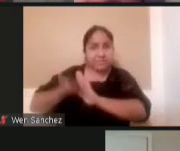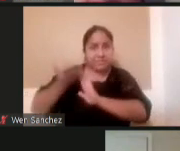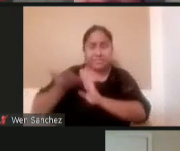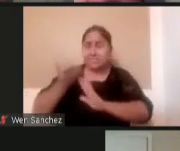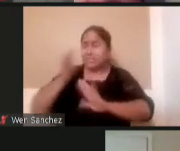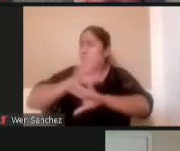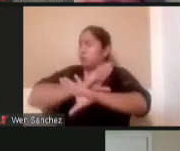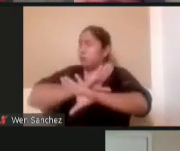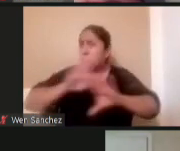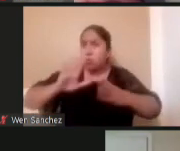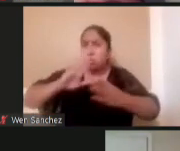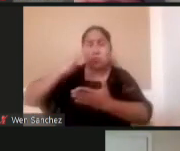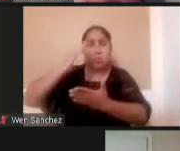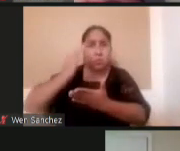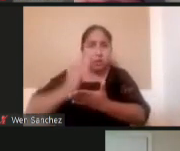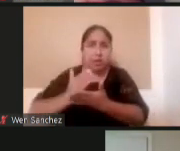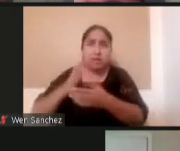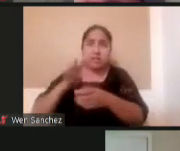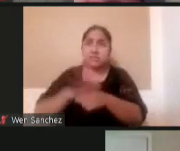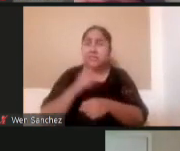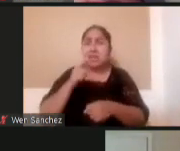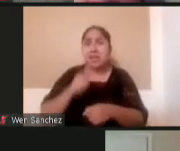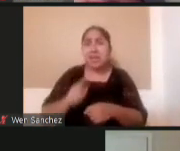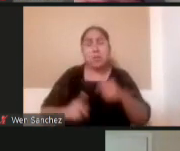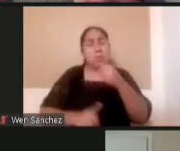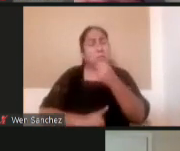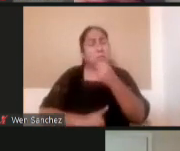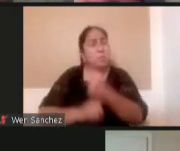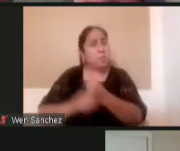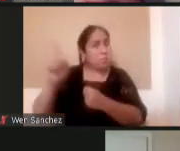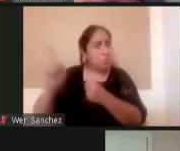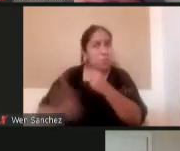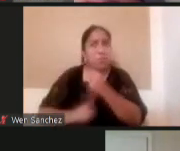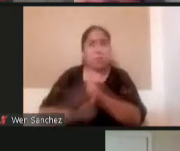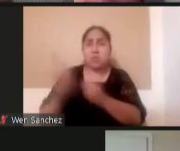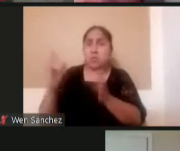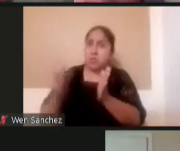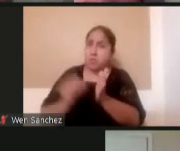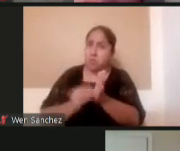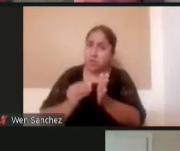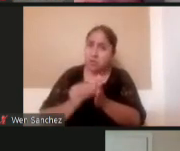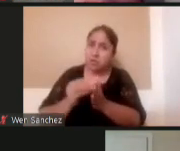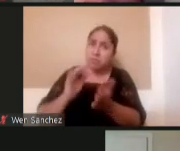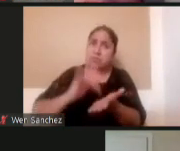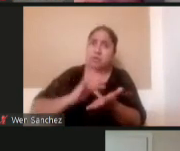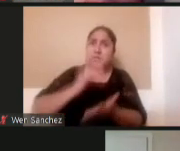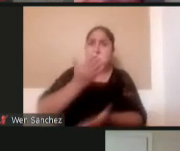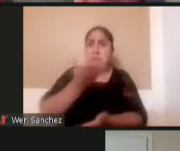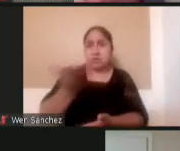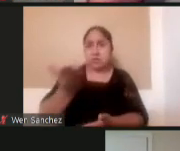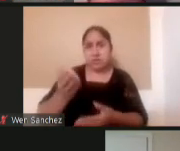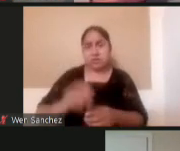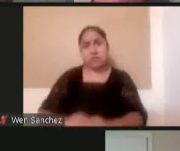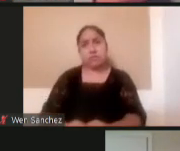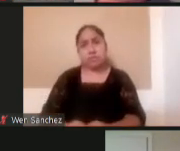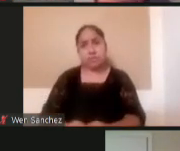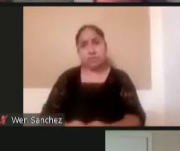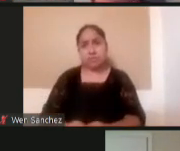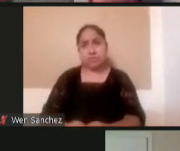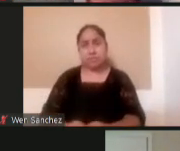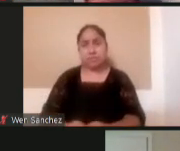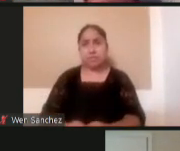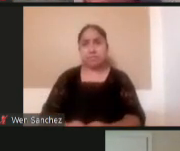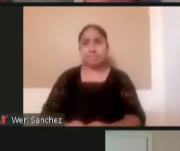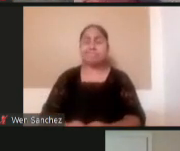ciudadana como un aliado en las mejoras de esta gran ciudad. Les doy gracias a todos. Los